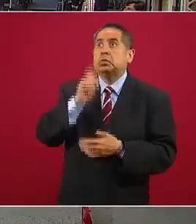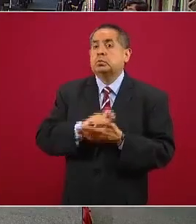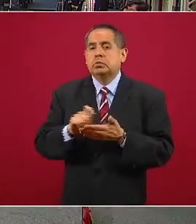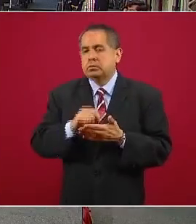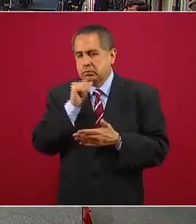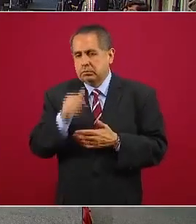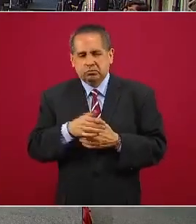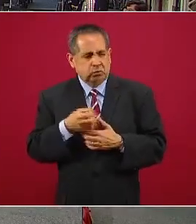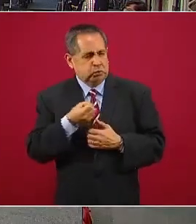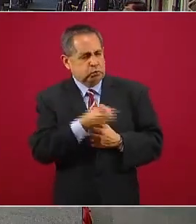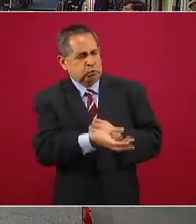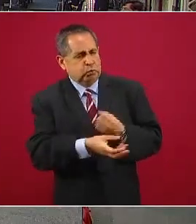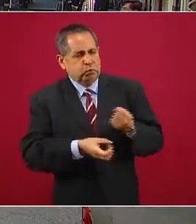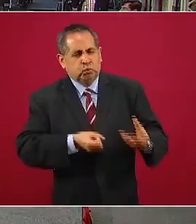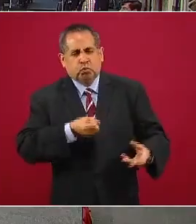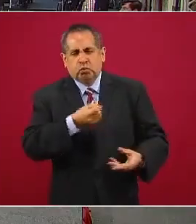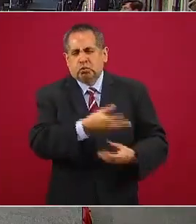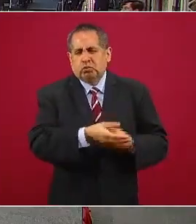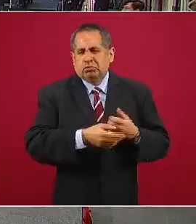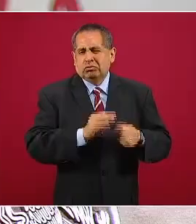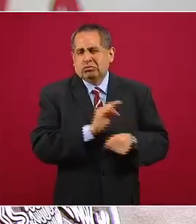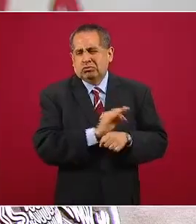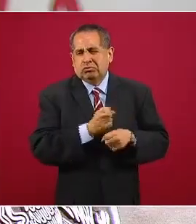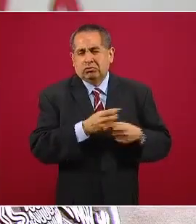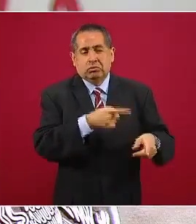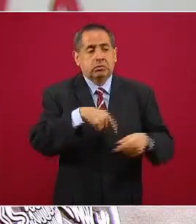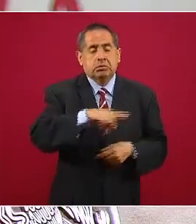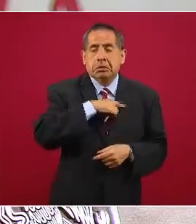y los colmaban de